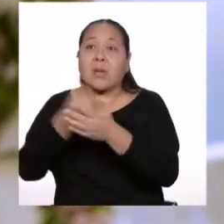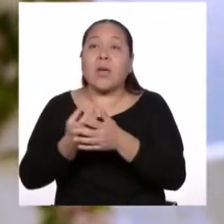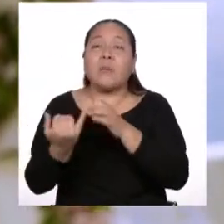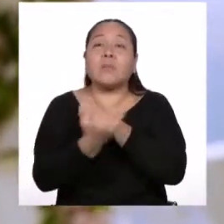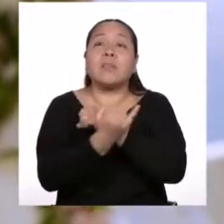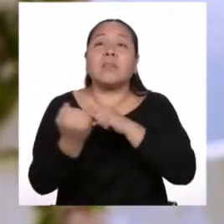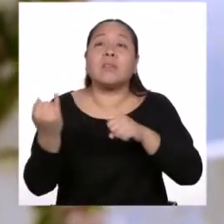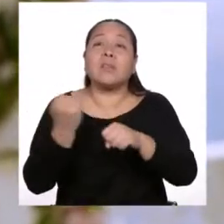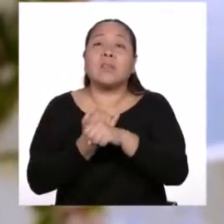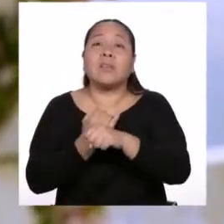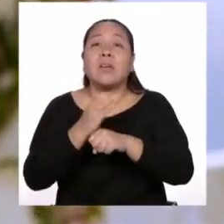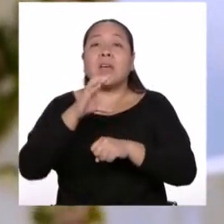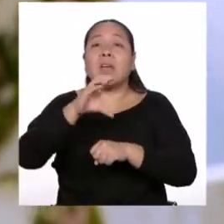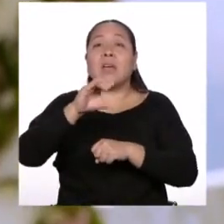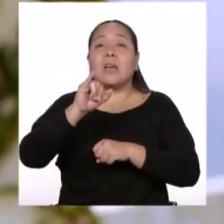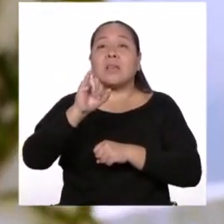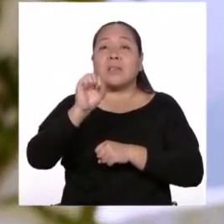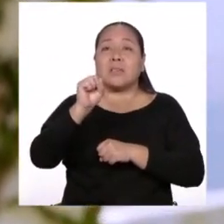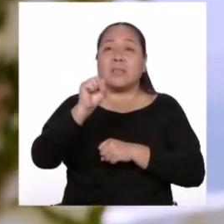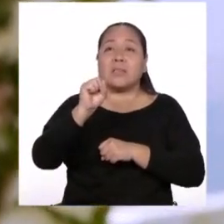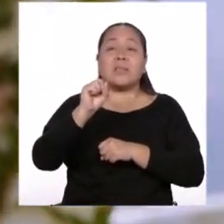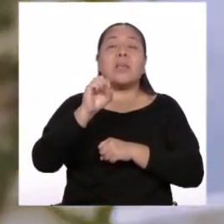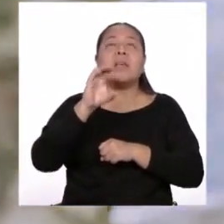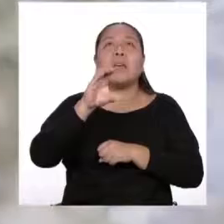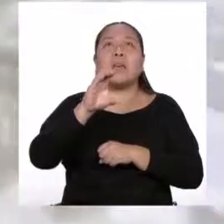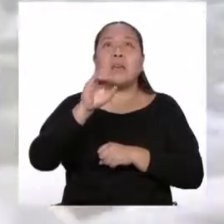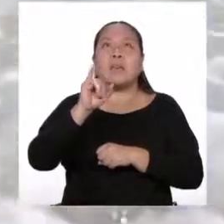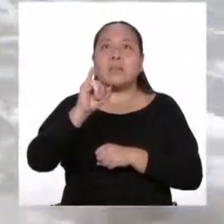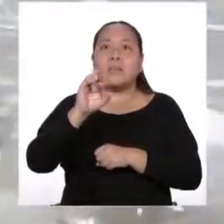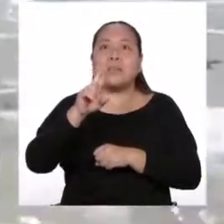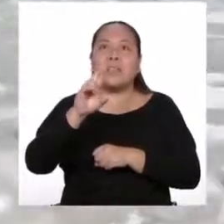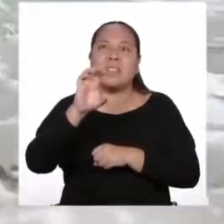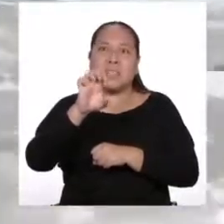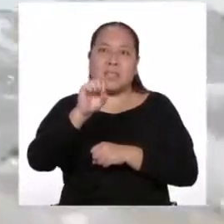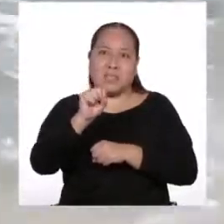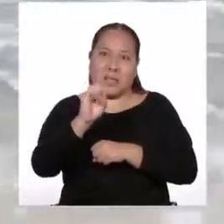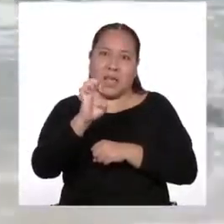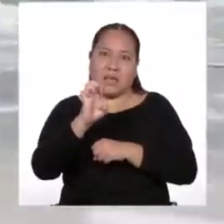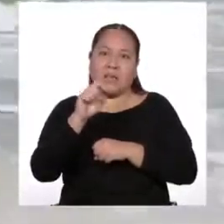la hechicera Circe, donde estuvimos un año.